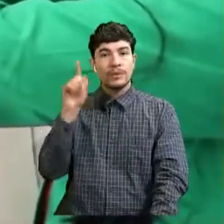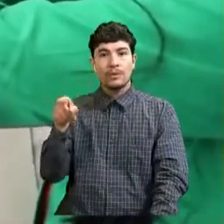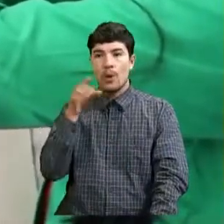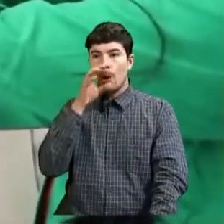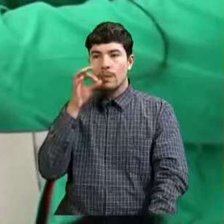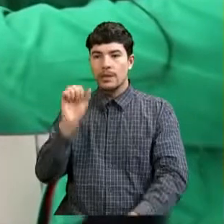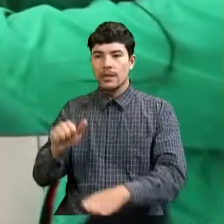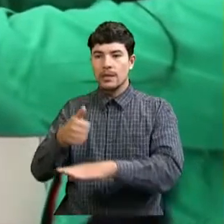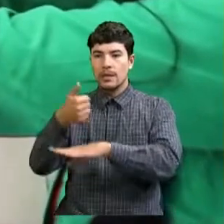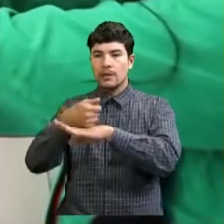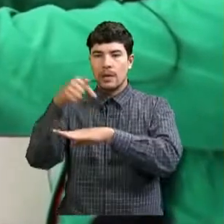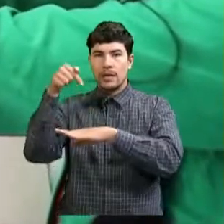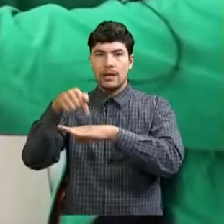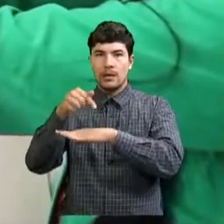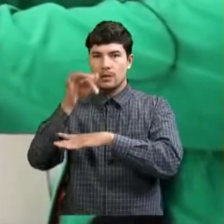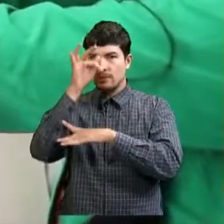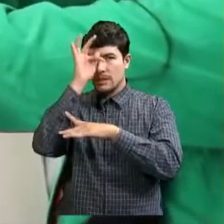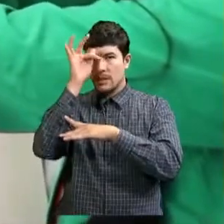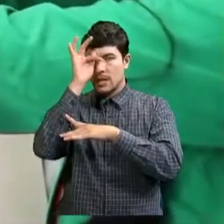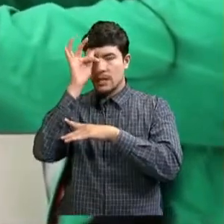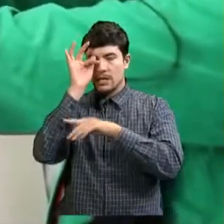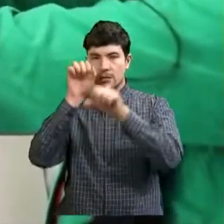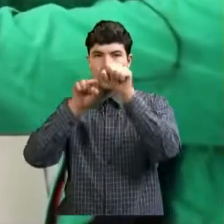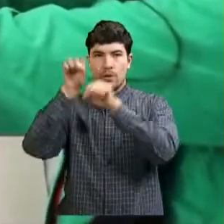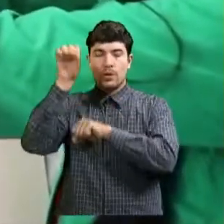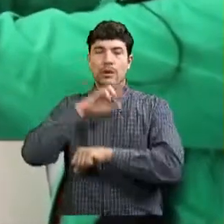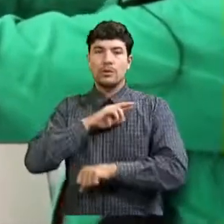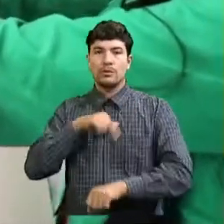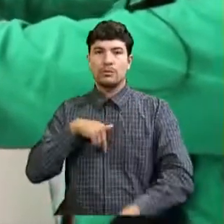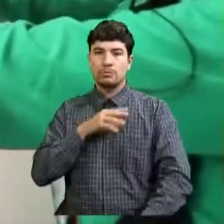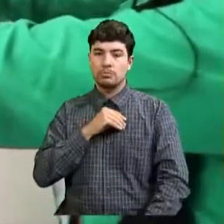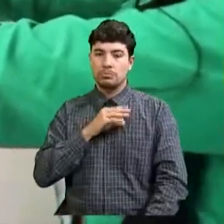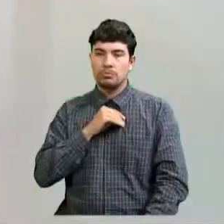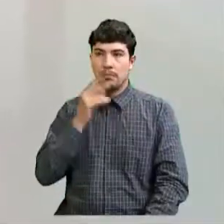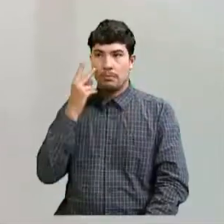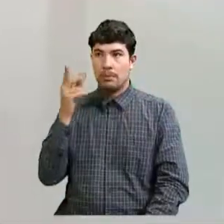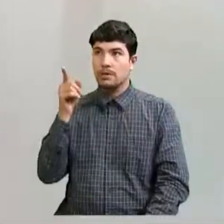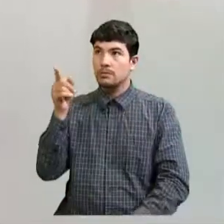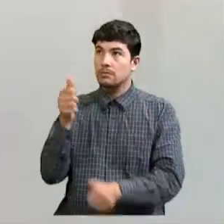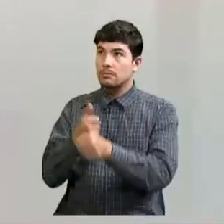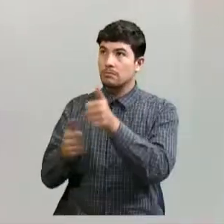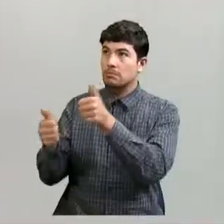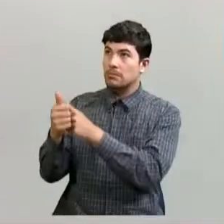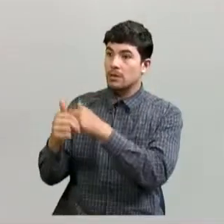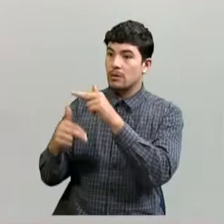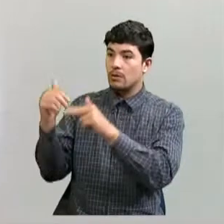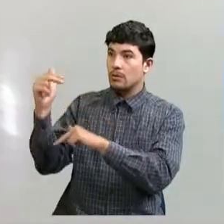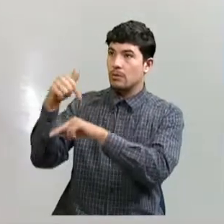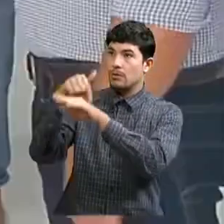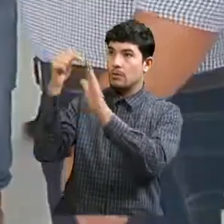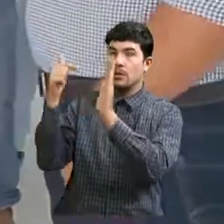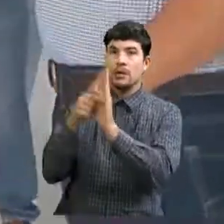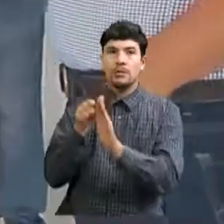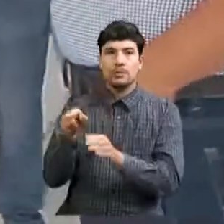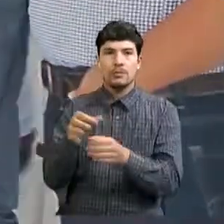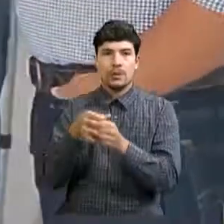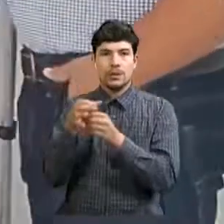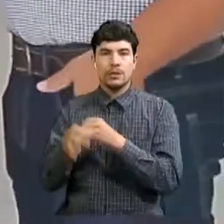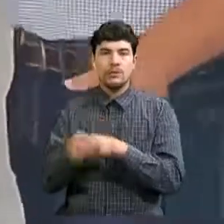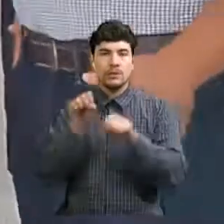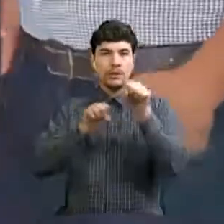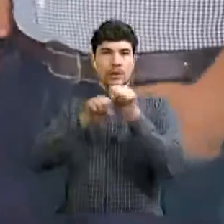director aquí del Hospital del Socorro, pues nos complace ver el avance de esta obra. Durante el recorrido en el municipio del Socorro, el mandatario